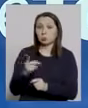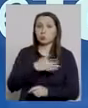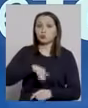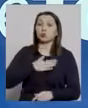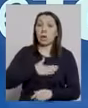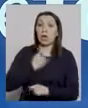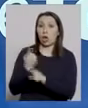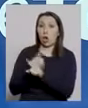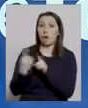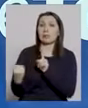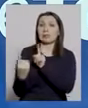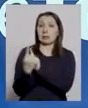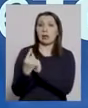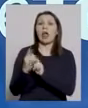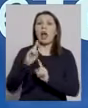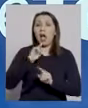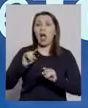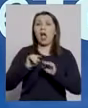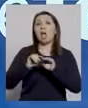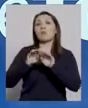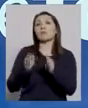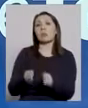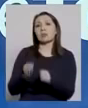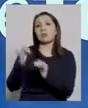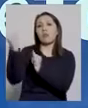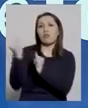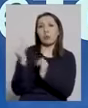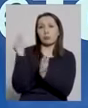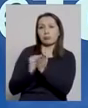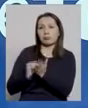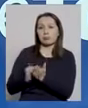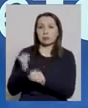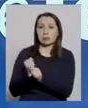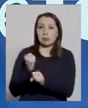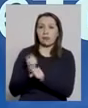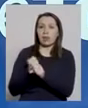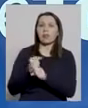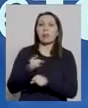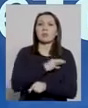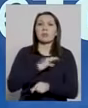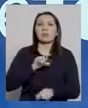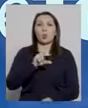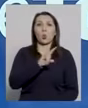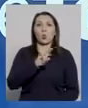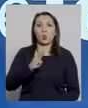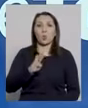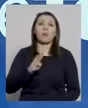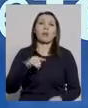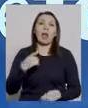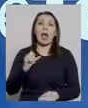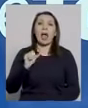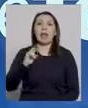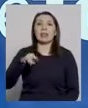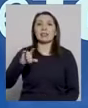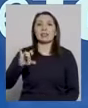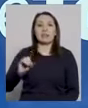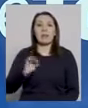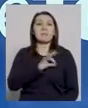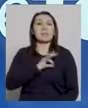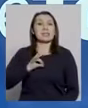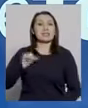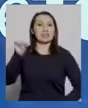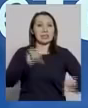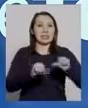intención conversar con ellos. Tenemos una mesa de datos, ¿cierto?, que ha trabajado durante todo este tiempo el ministro Cub, Demian Arancía y el grupo de la gente del Ministerio de